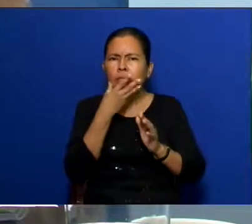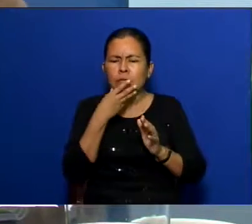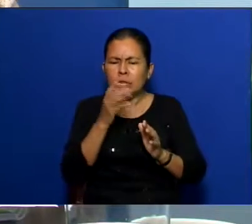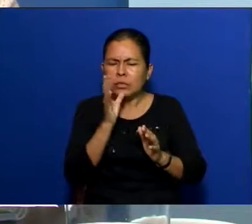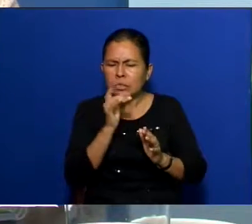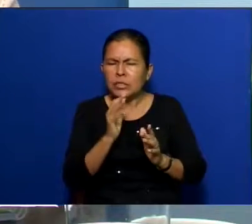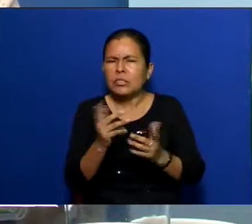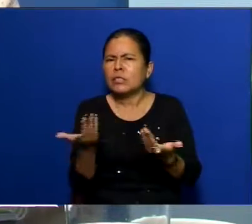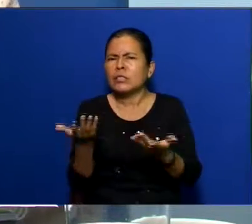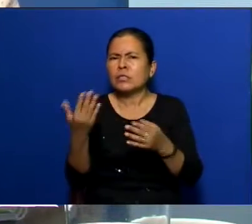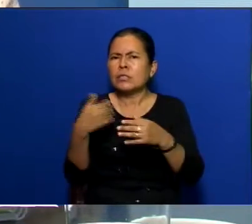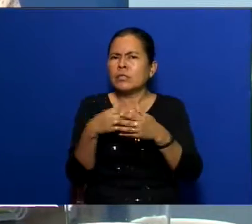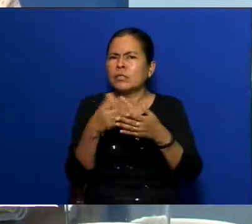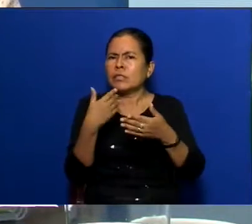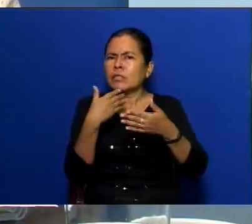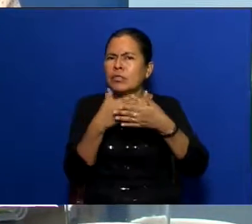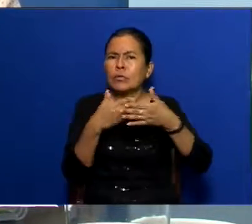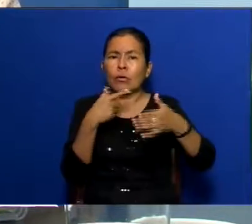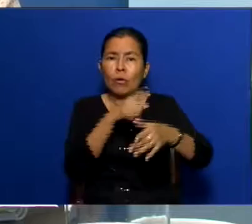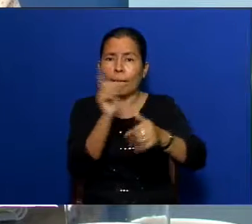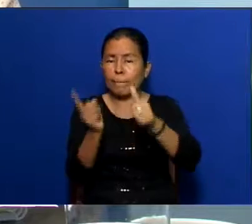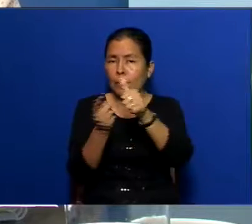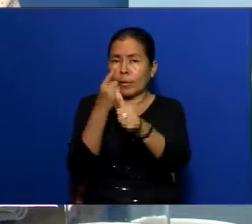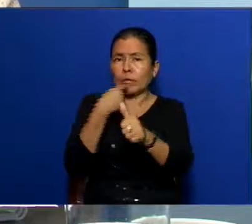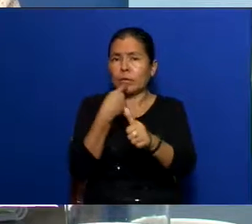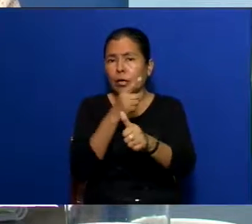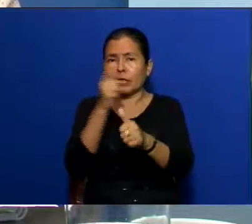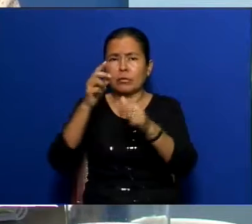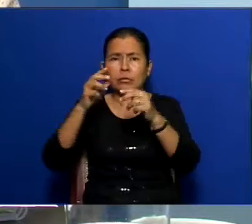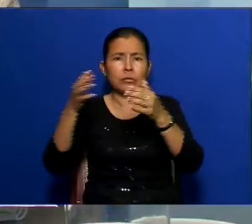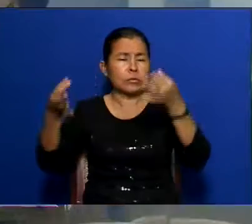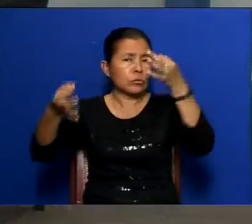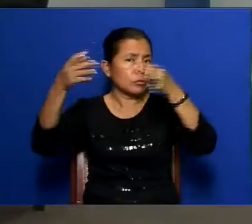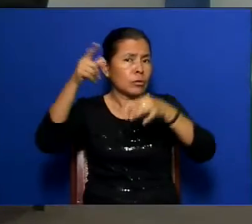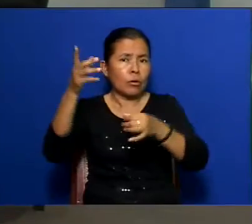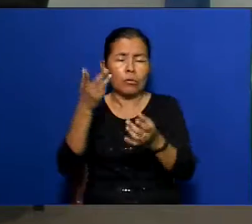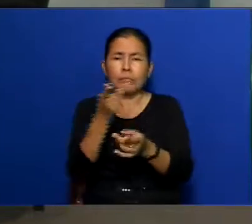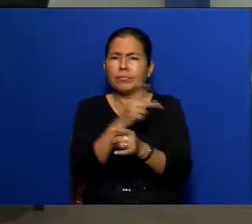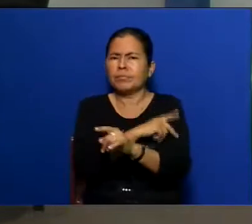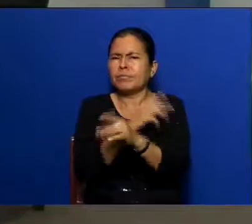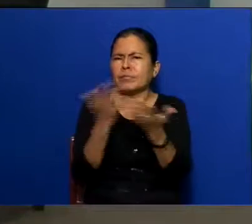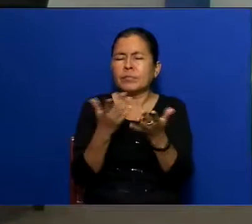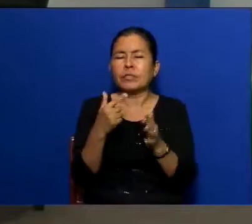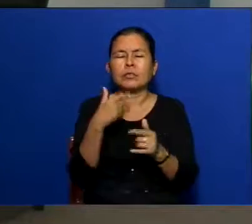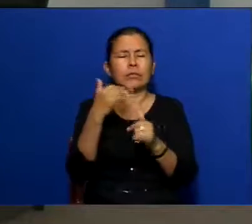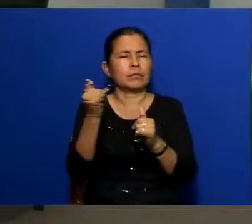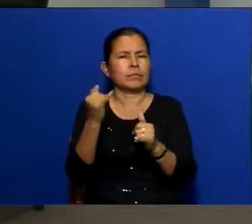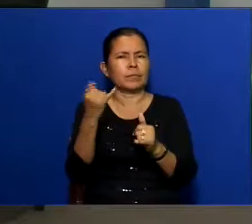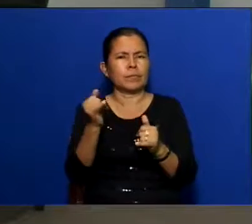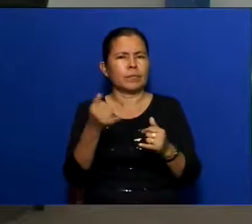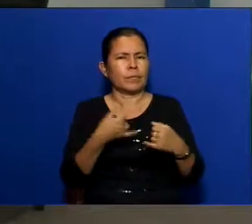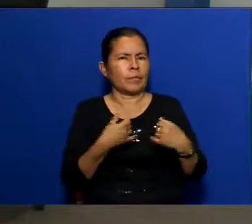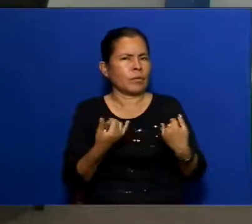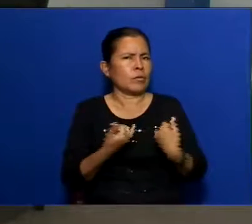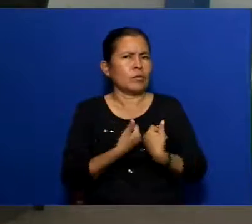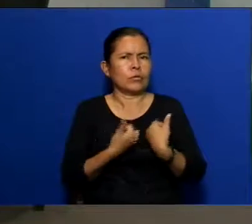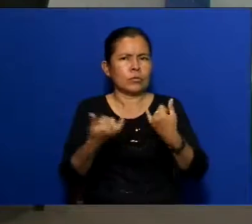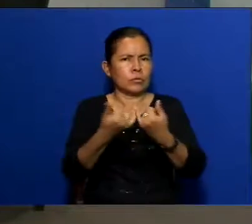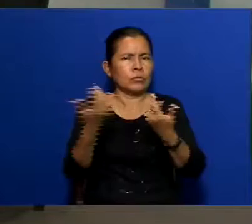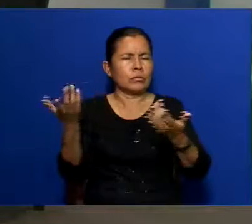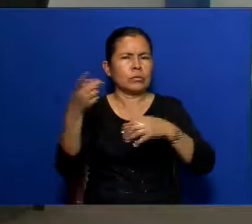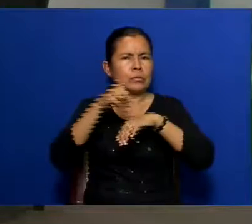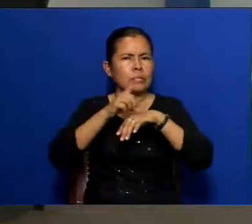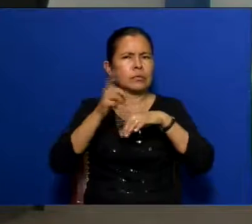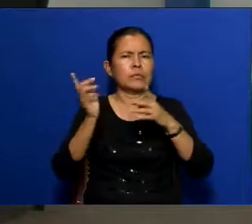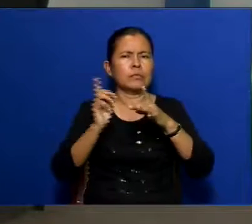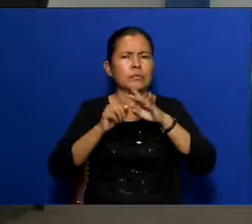es a solicitud de autoridades competentes, doctor? Sí, todos los servicios del Instituto de Medicina Legal en el ámbito de la justicia es a solicitud de